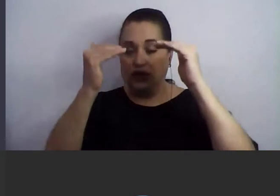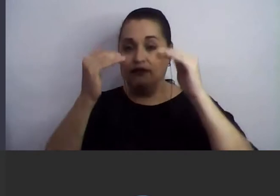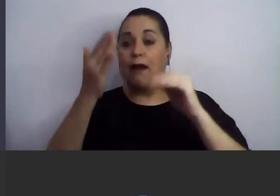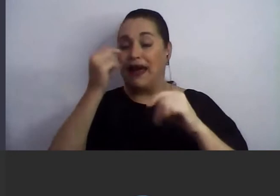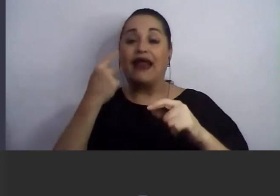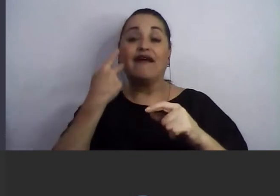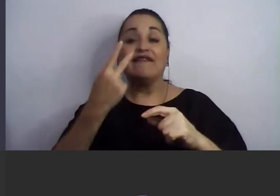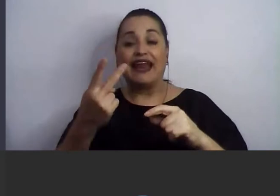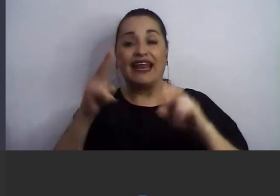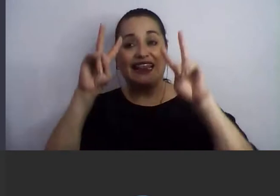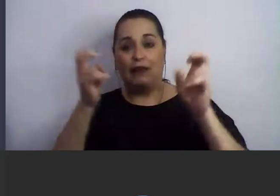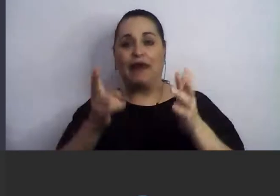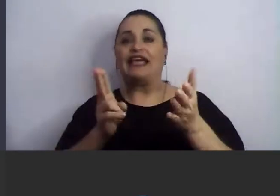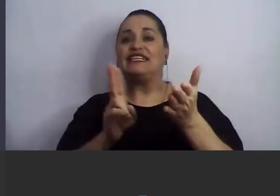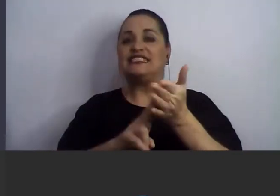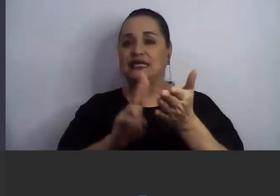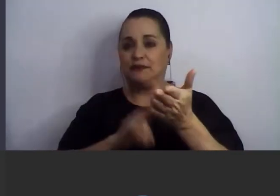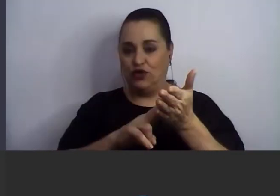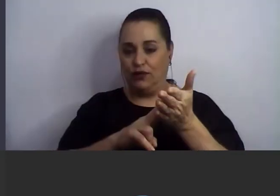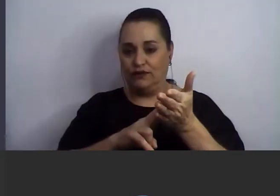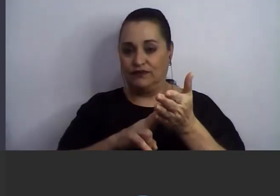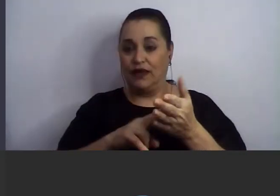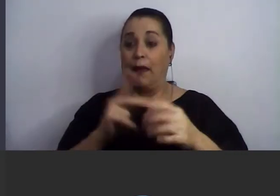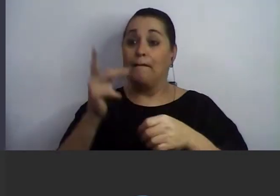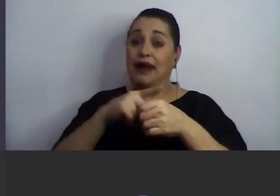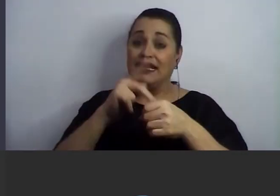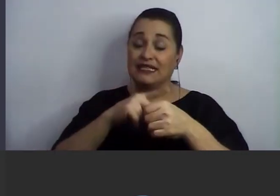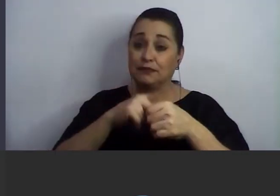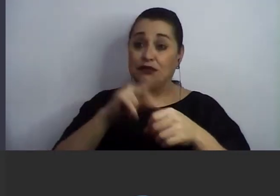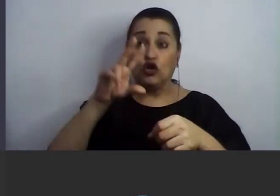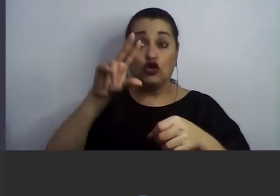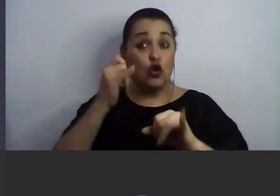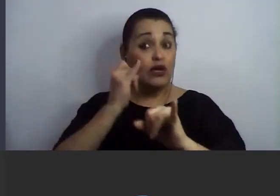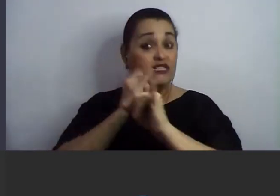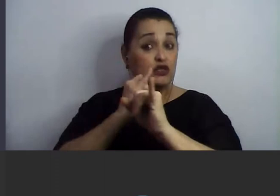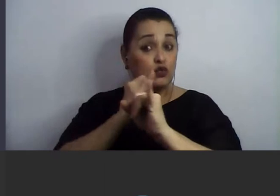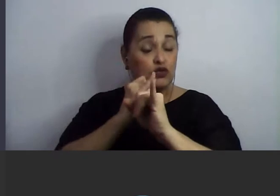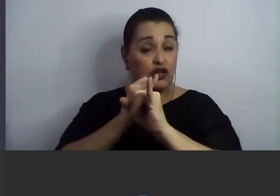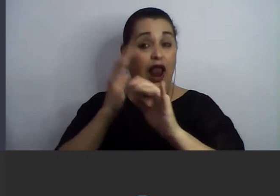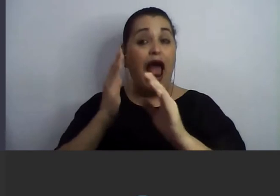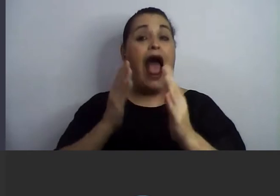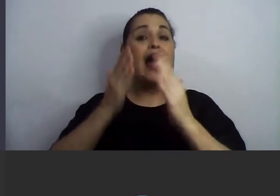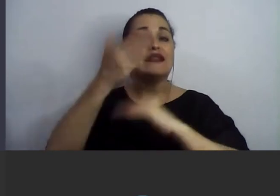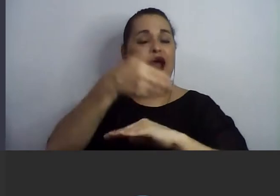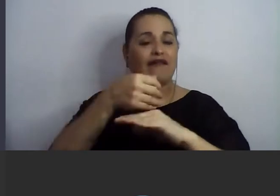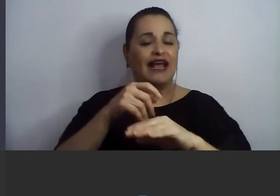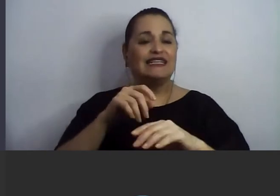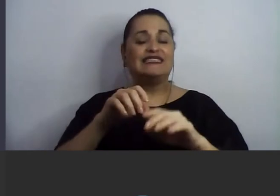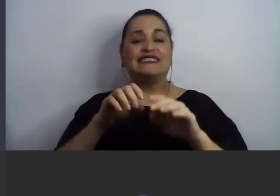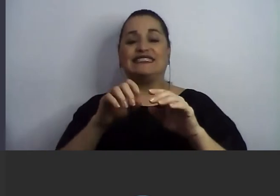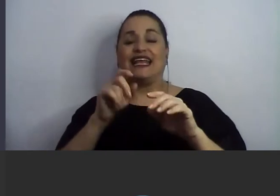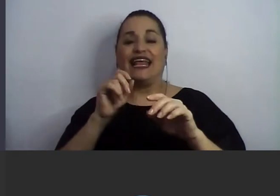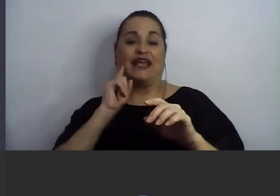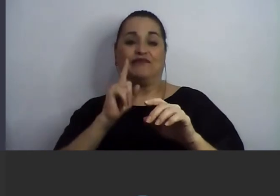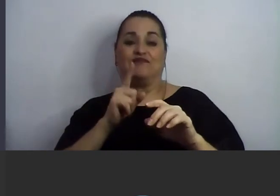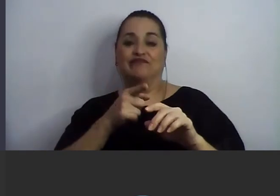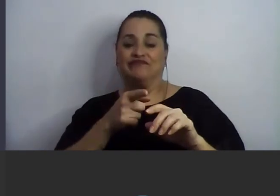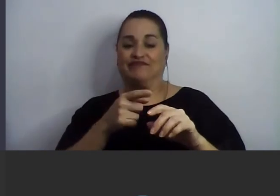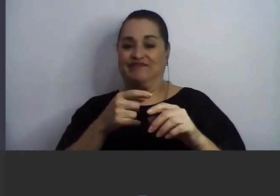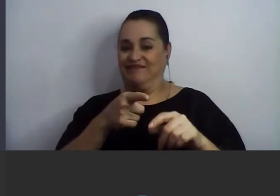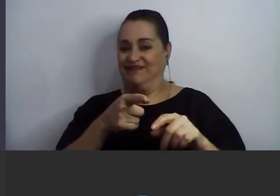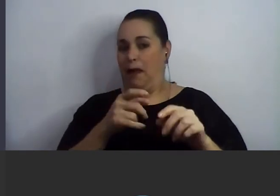la inscripción, ¿verdad? La participación no institucional sería a través de la entidad permanente de consulta. Esa